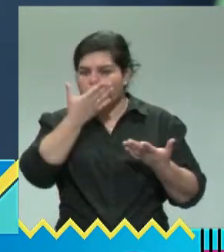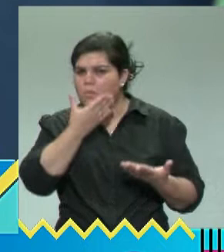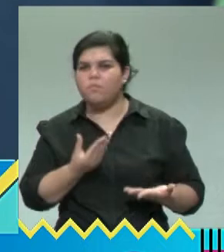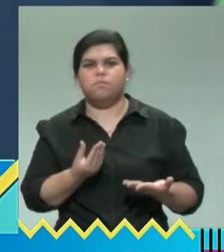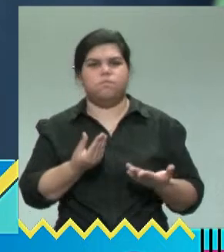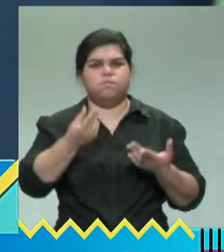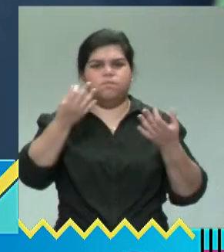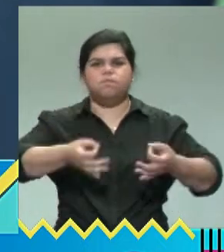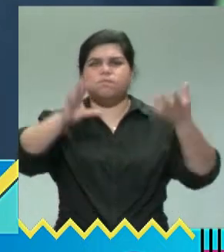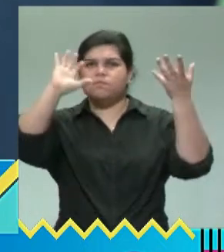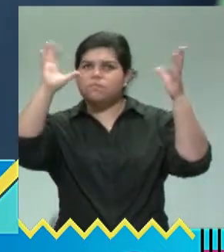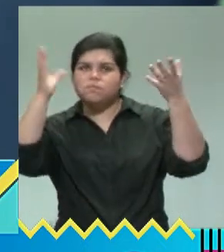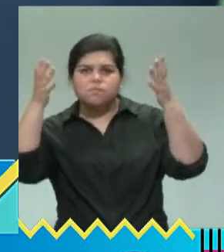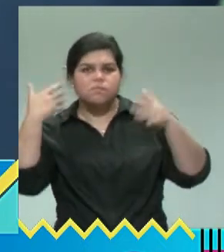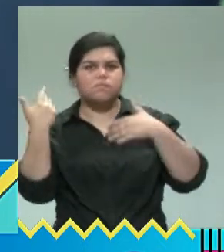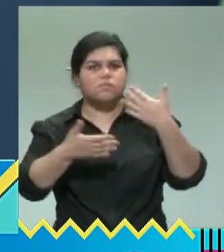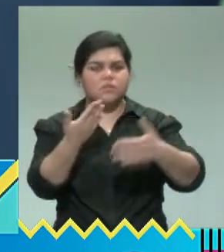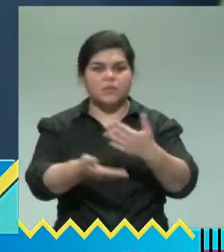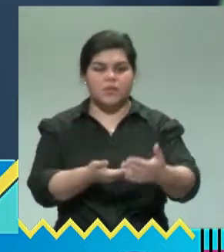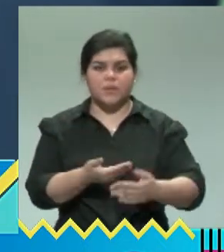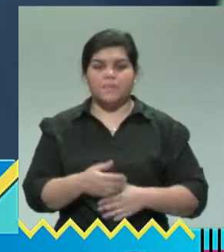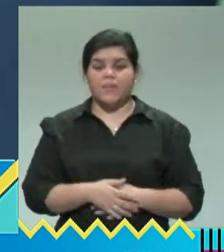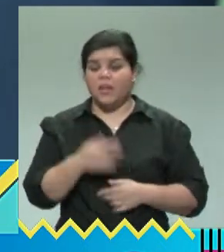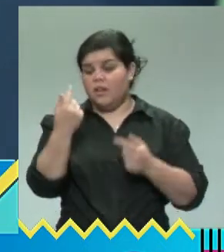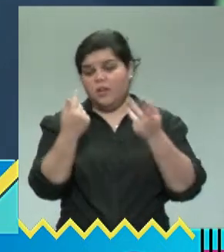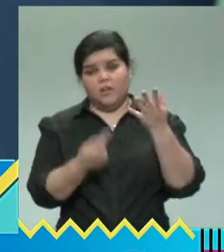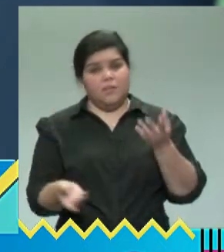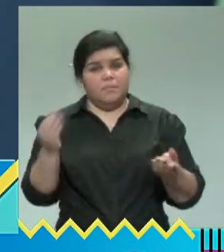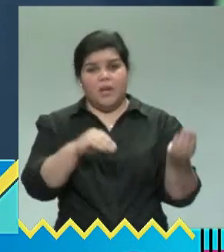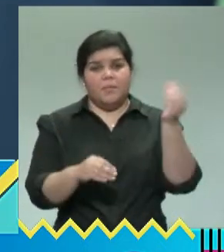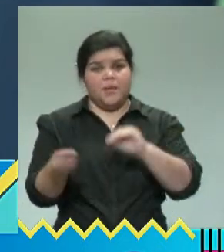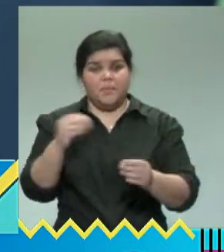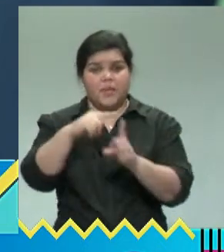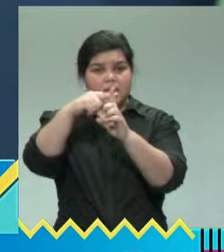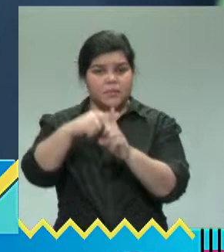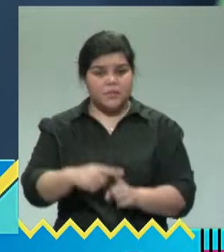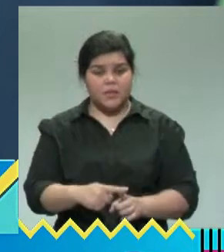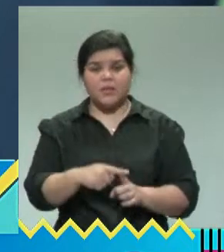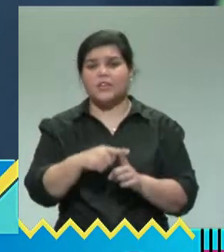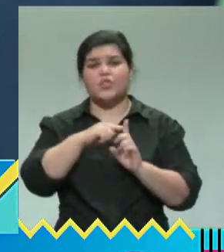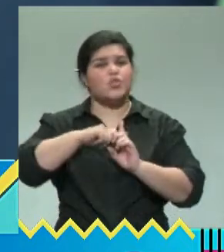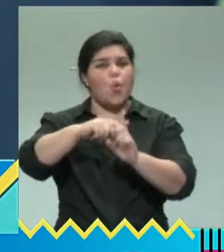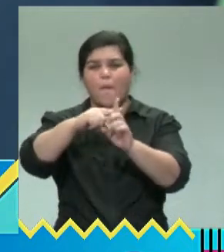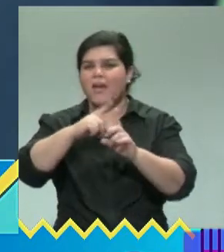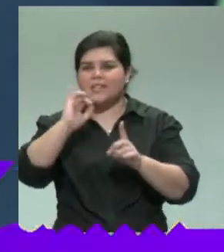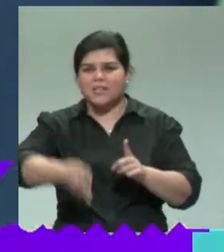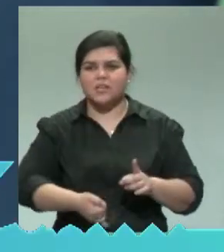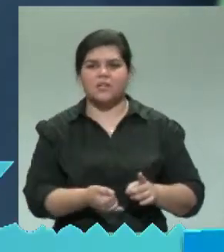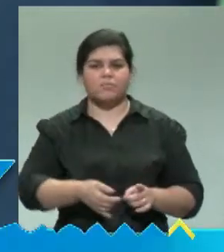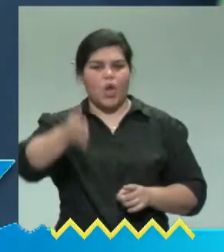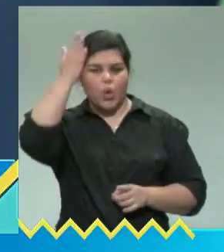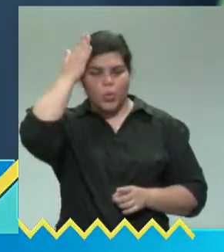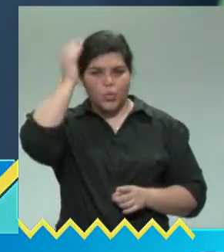condiciones climáticas, con lo cual yo creo que también hay varios elementos ahí que hay que sumar de lo que representa para la cultura, para el